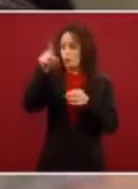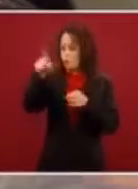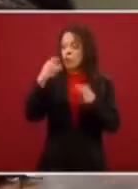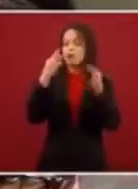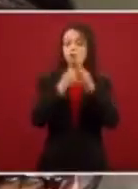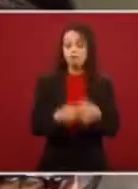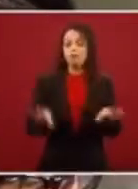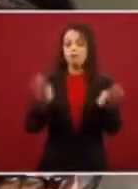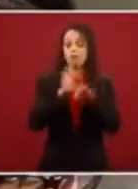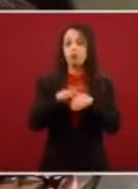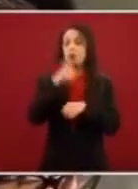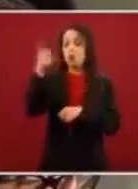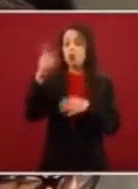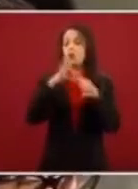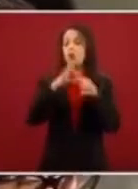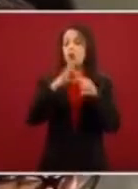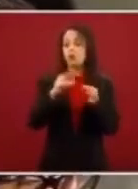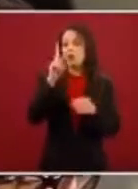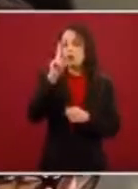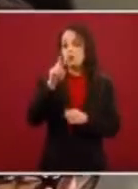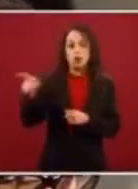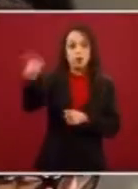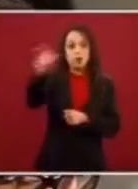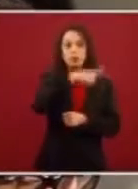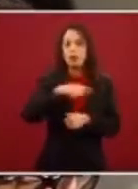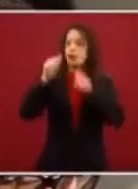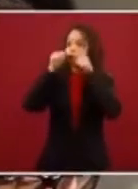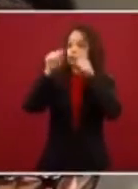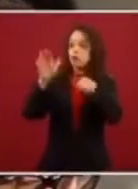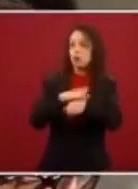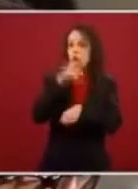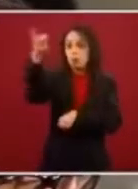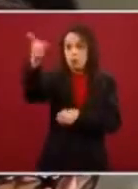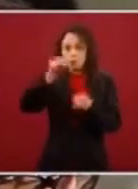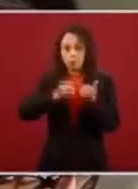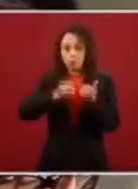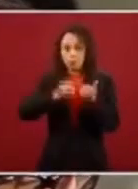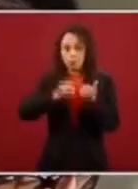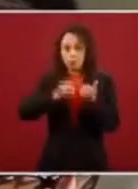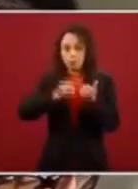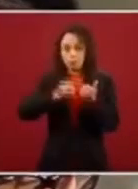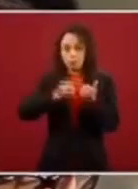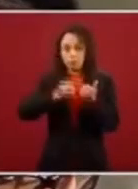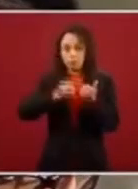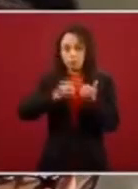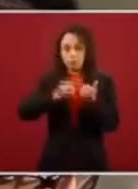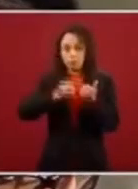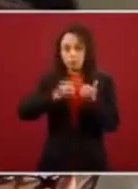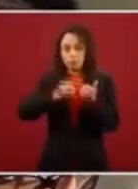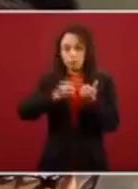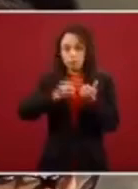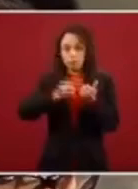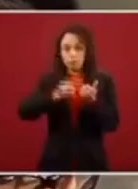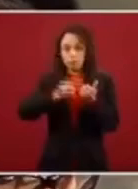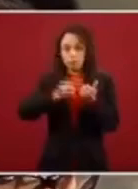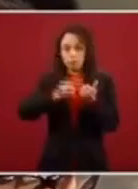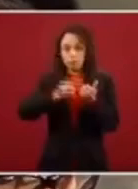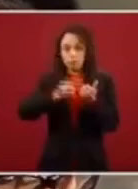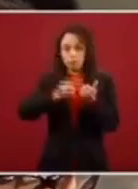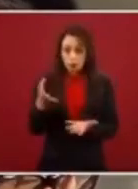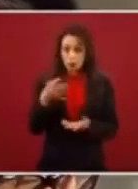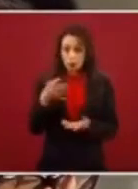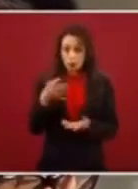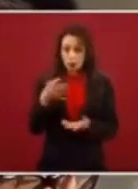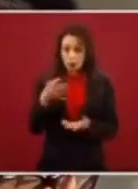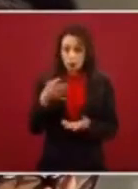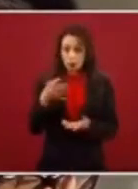Lo que usted dice es importante para todos. Es el presidente, bien lo dijo. El que usted sin pensar haya dicho el 9 de marzo, sin tratar de agredir